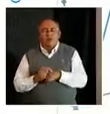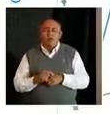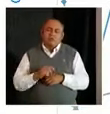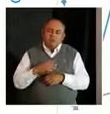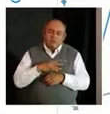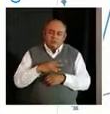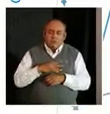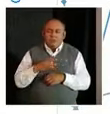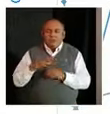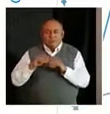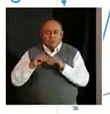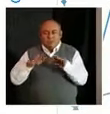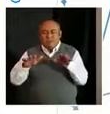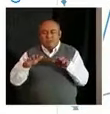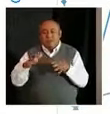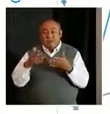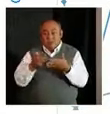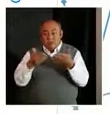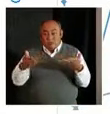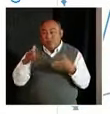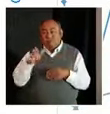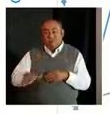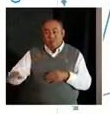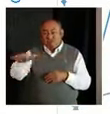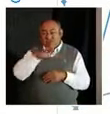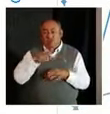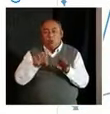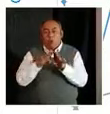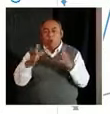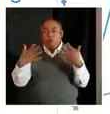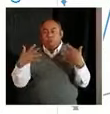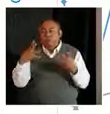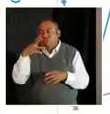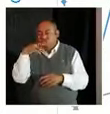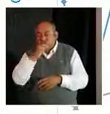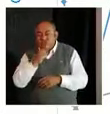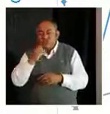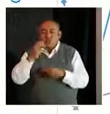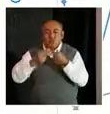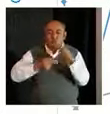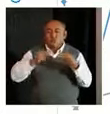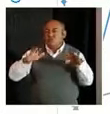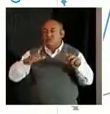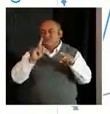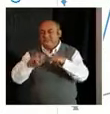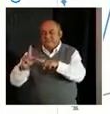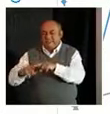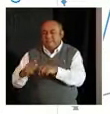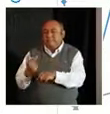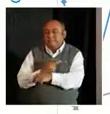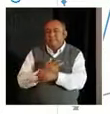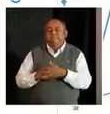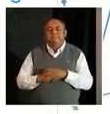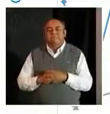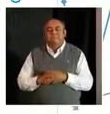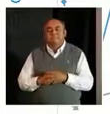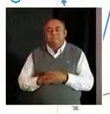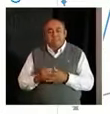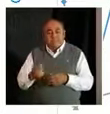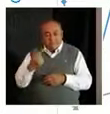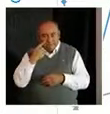situación climática en la que nos encontramos. Aquí vemos la evolución de la extracción